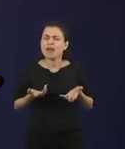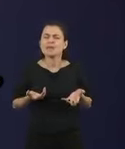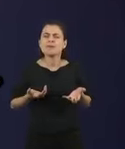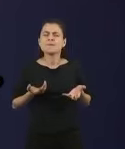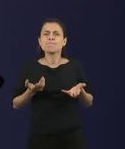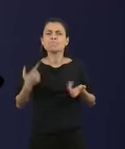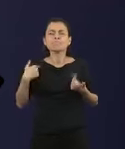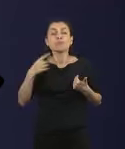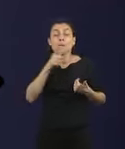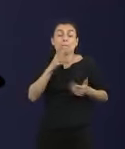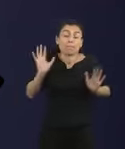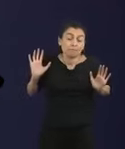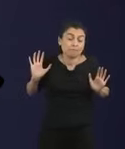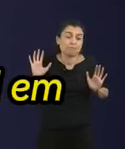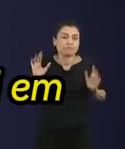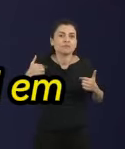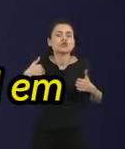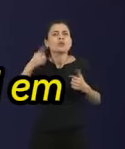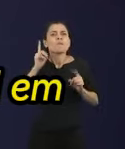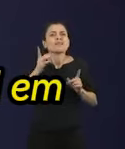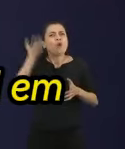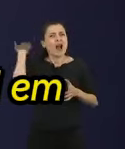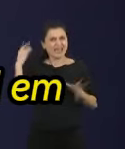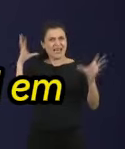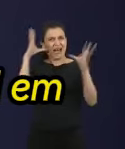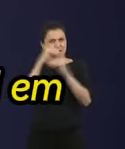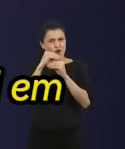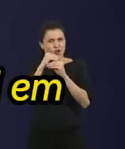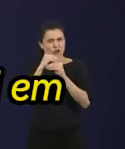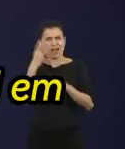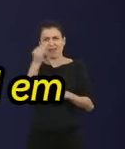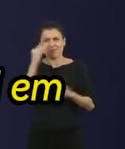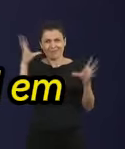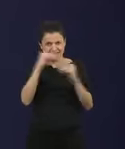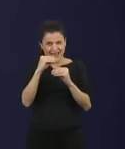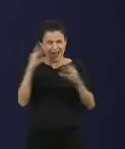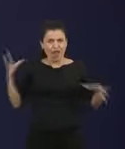te diría que incluso lo hizo ayer en la esena la fundación